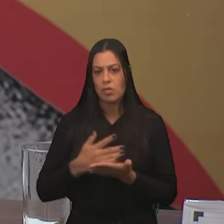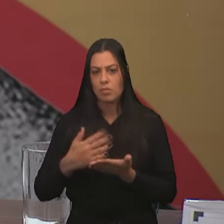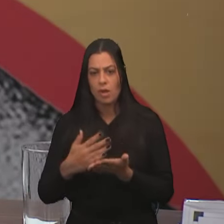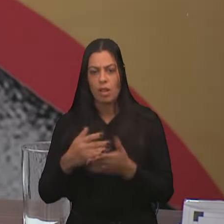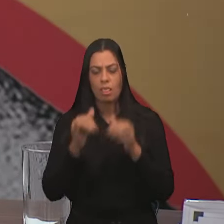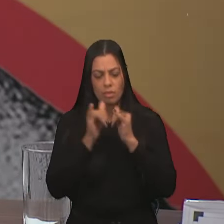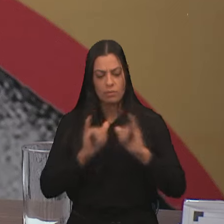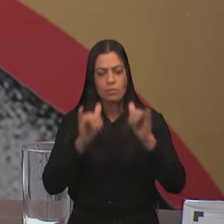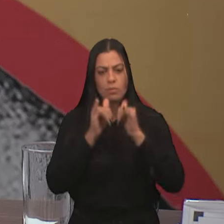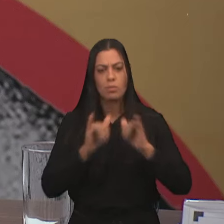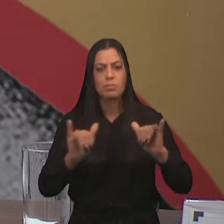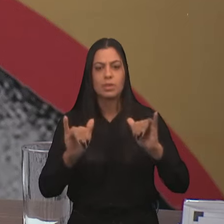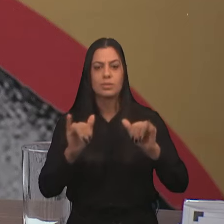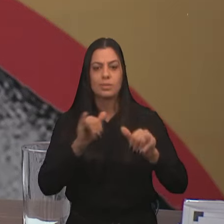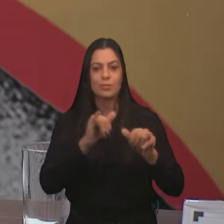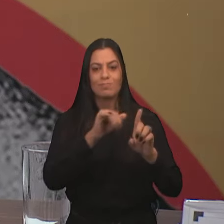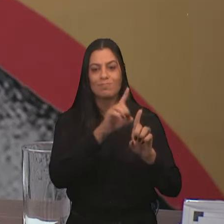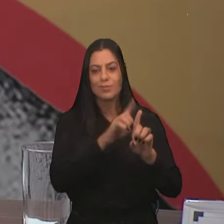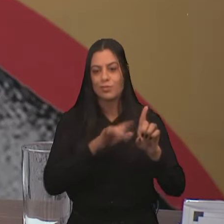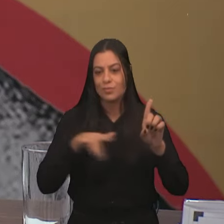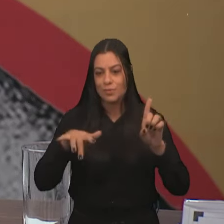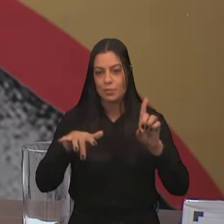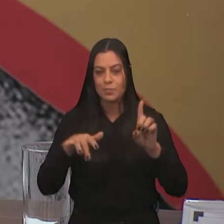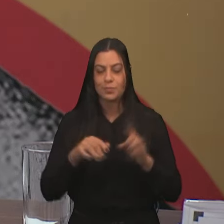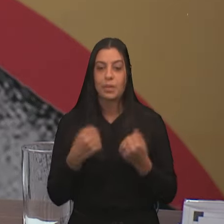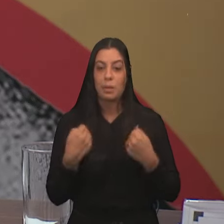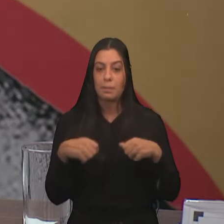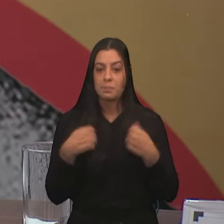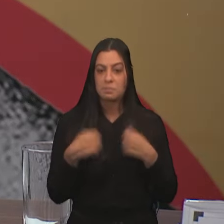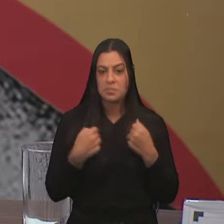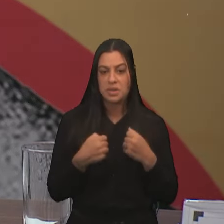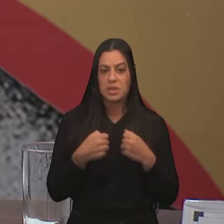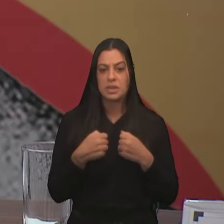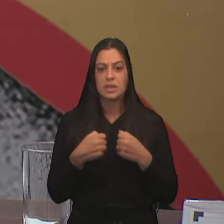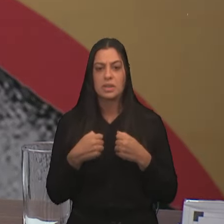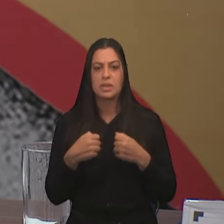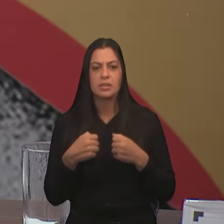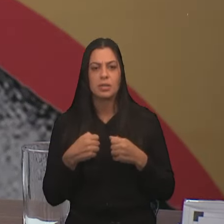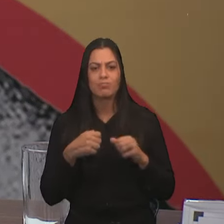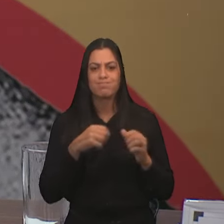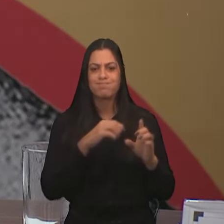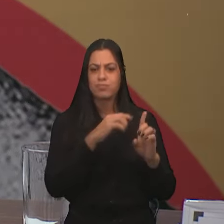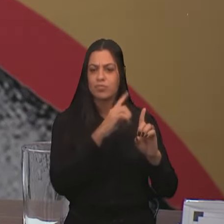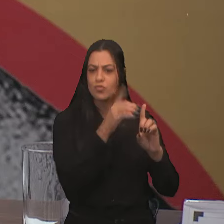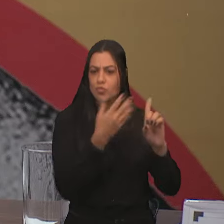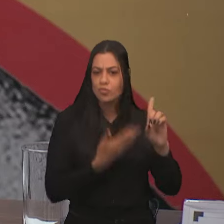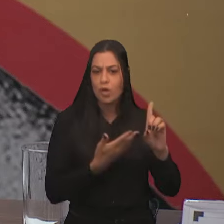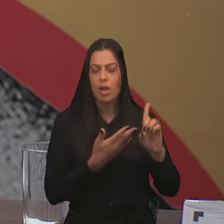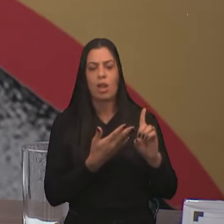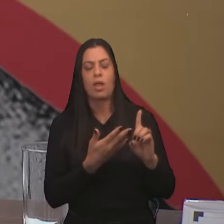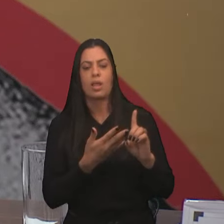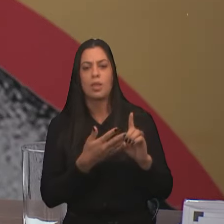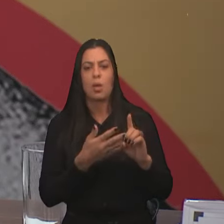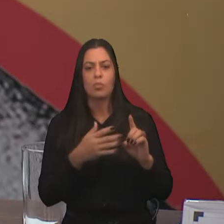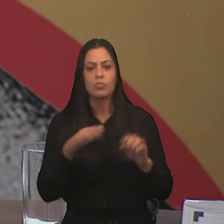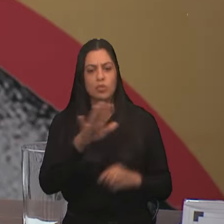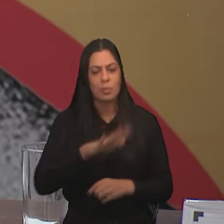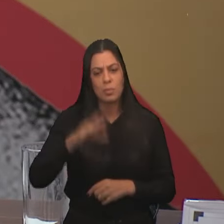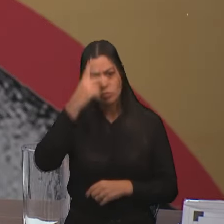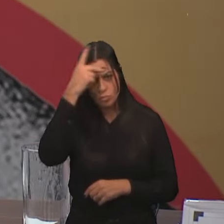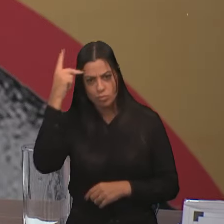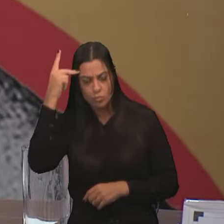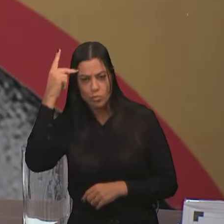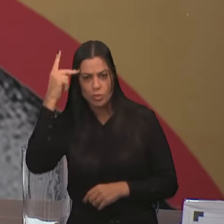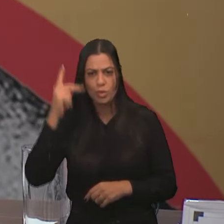vivenciamos con la transformación digital. Es necesario garantizar la dignidad de la persona humana, fundamento